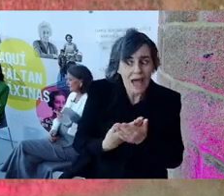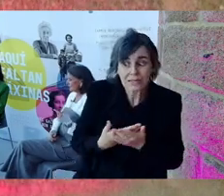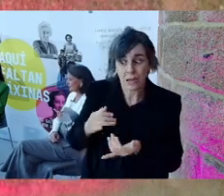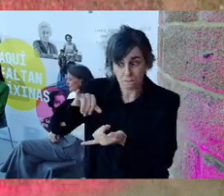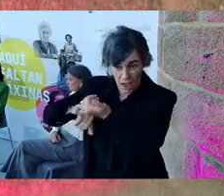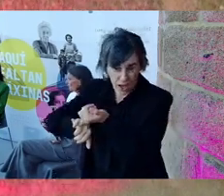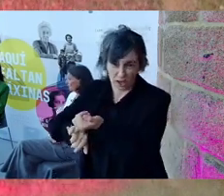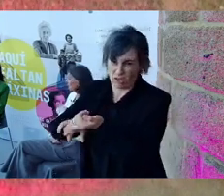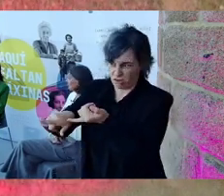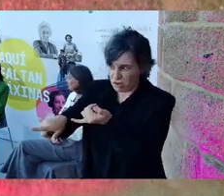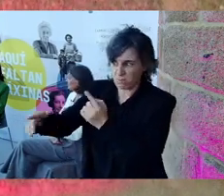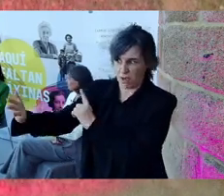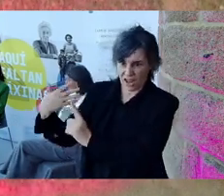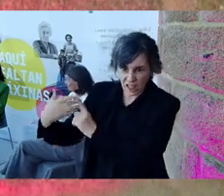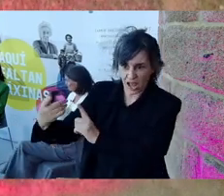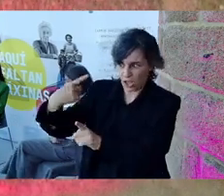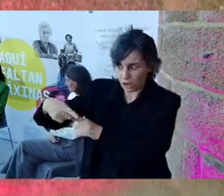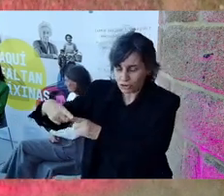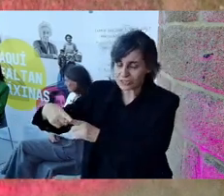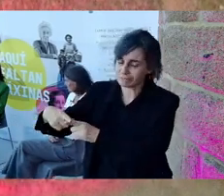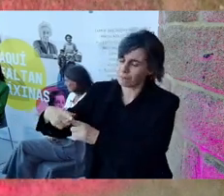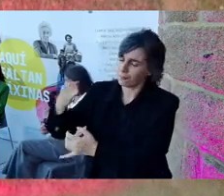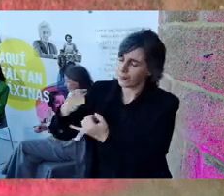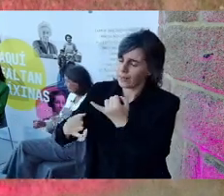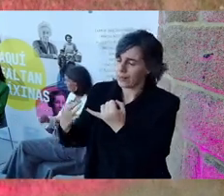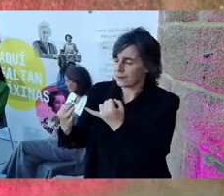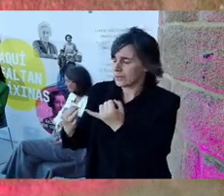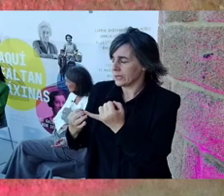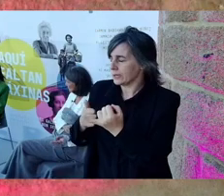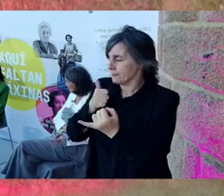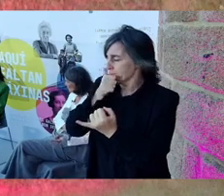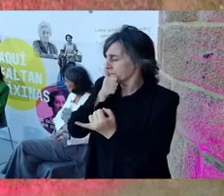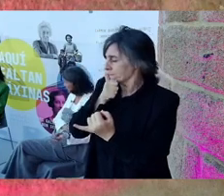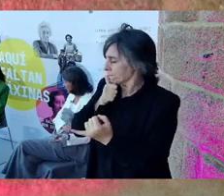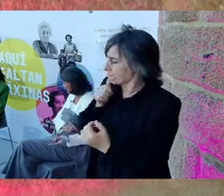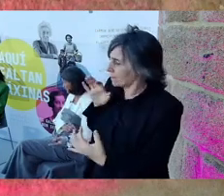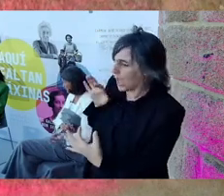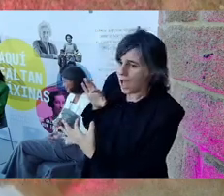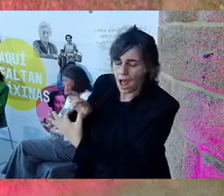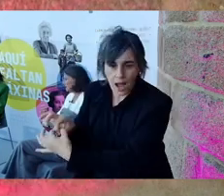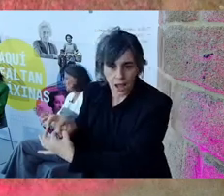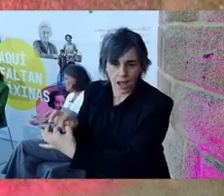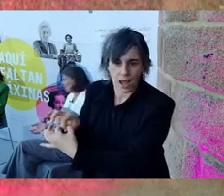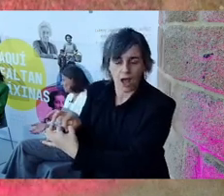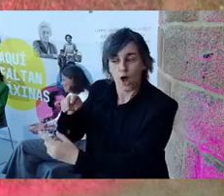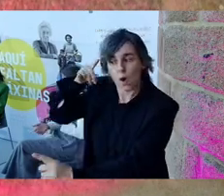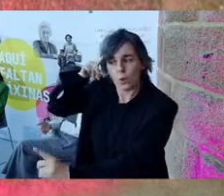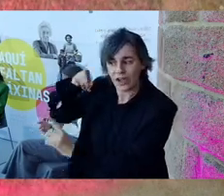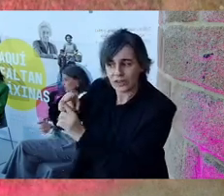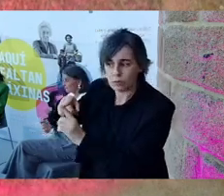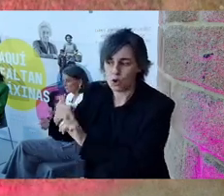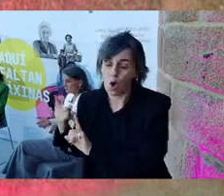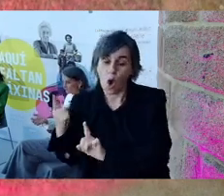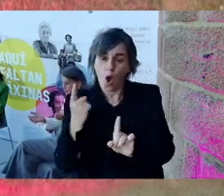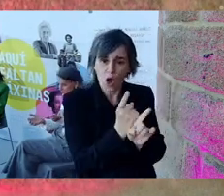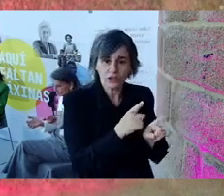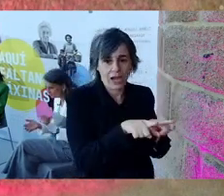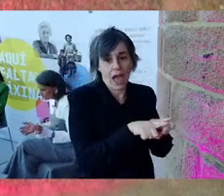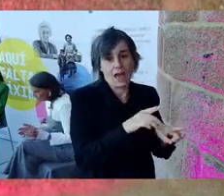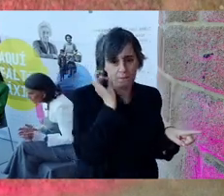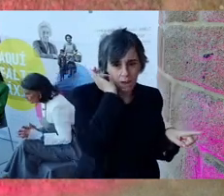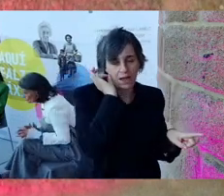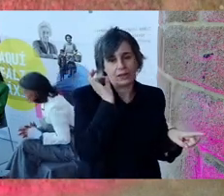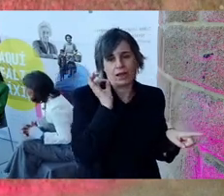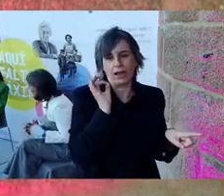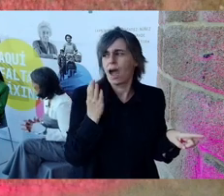que la maltrataba y que le quería robar el reino, se tuvo que aliar más de una vez con él para hacer frente común contra su hermanastra, contra su medio